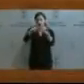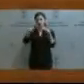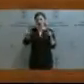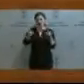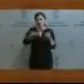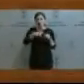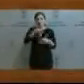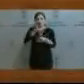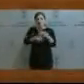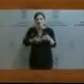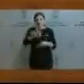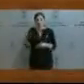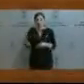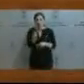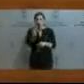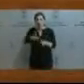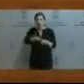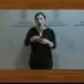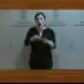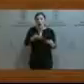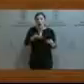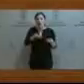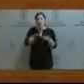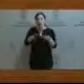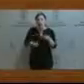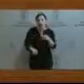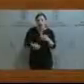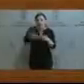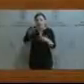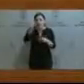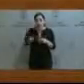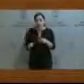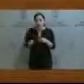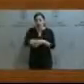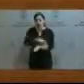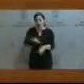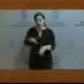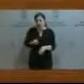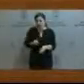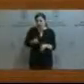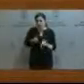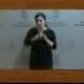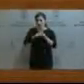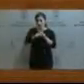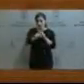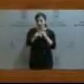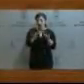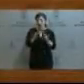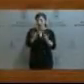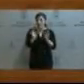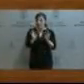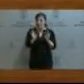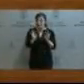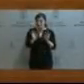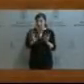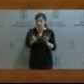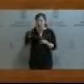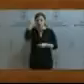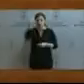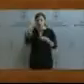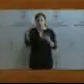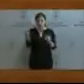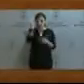de manejar y permite mayor margen al gobernante que no la estabilidad. Desde este punto al siguiente, el de pensar